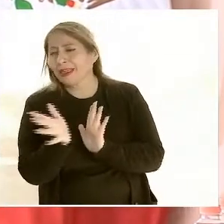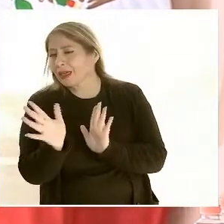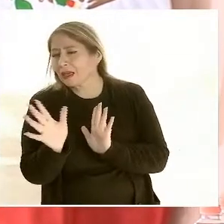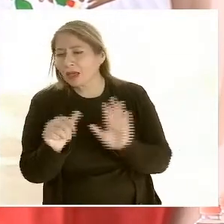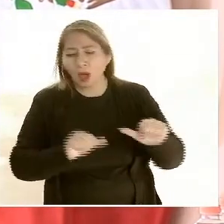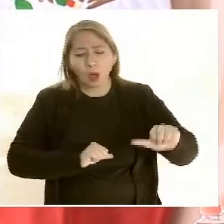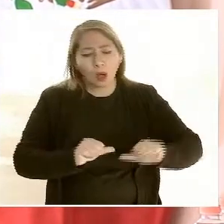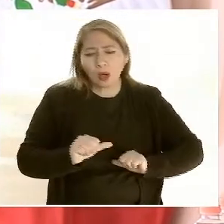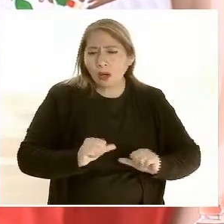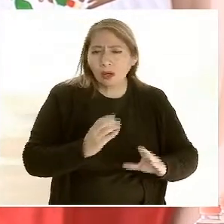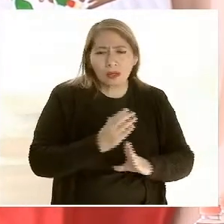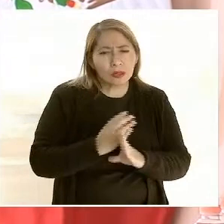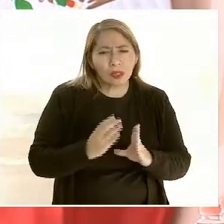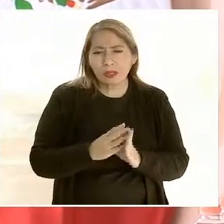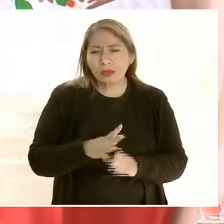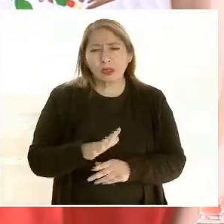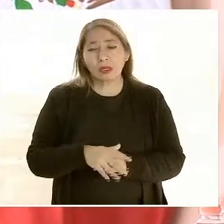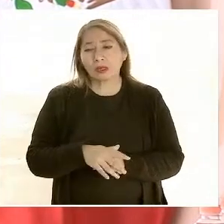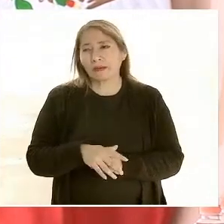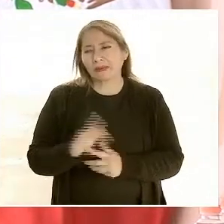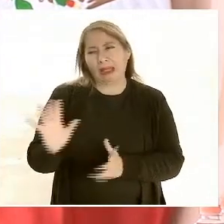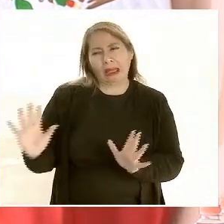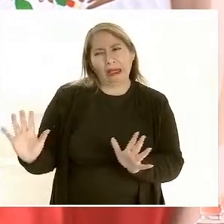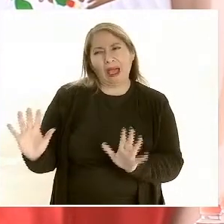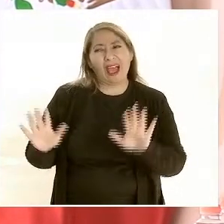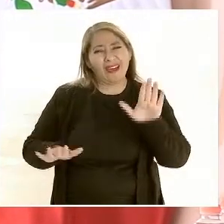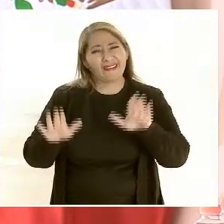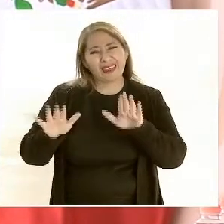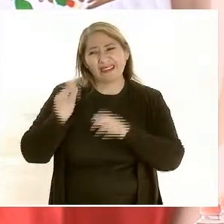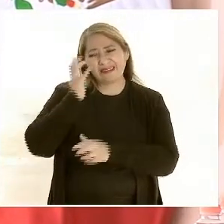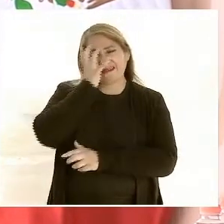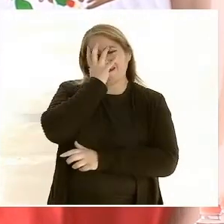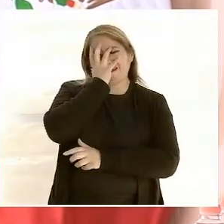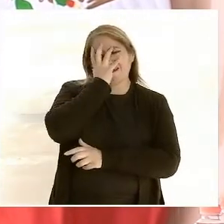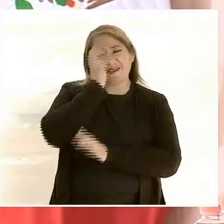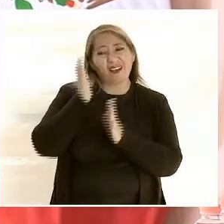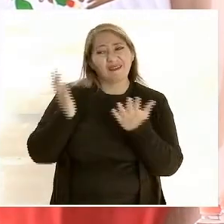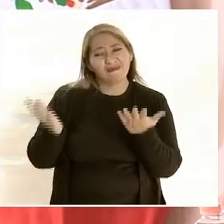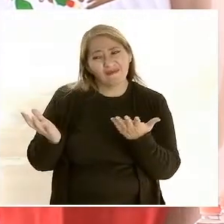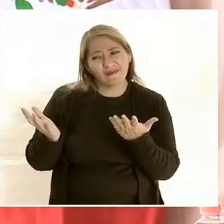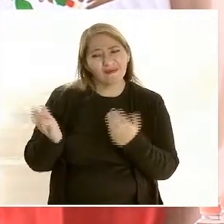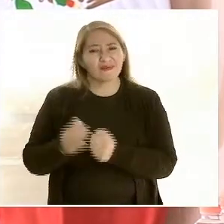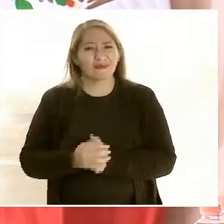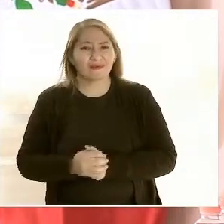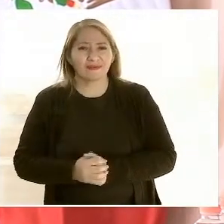indebidas que avergüenzan y que son